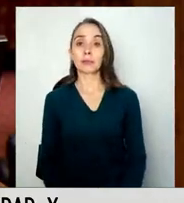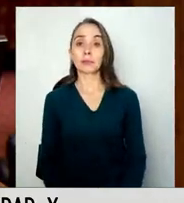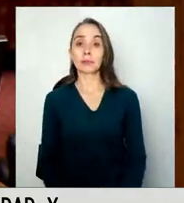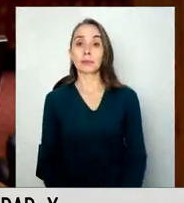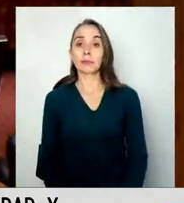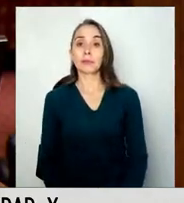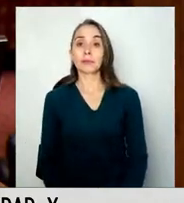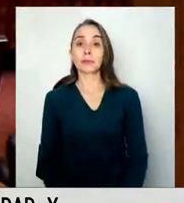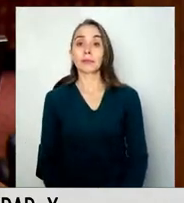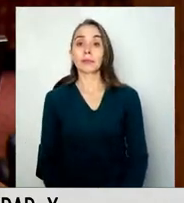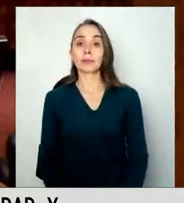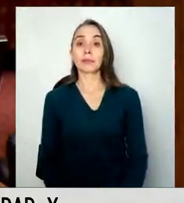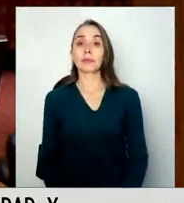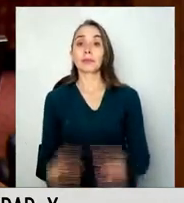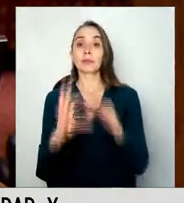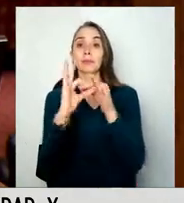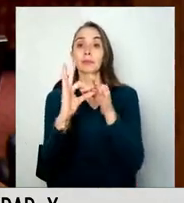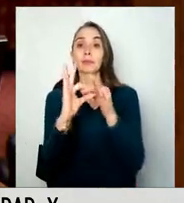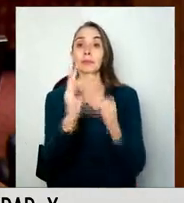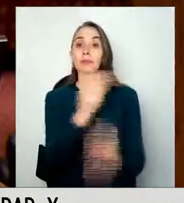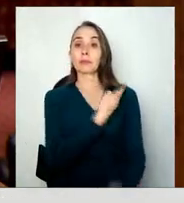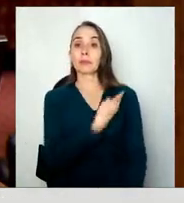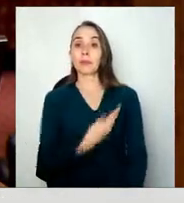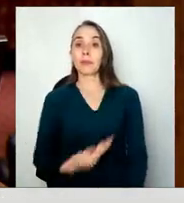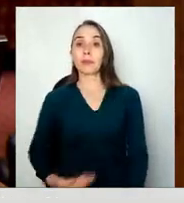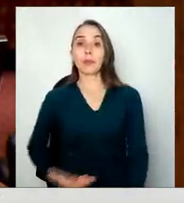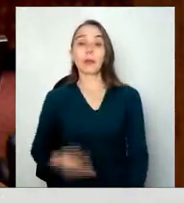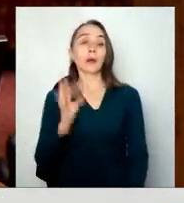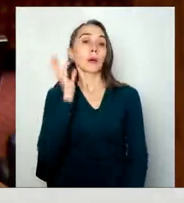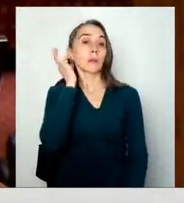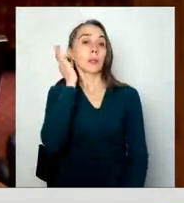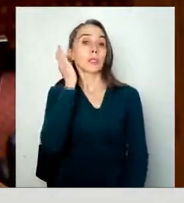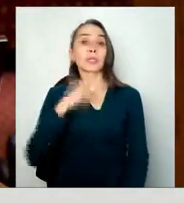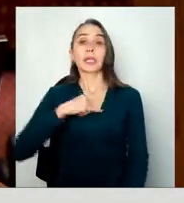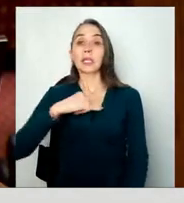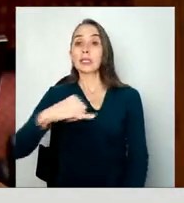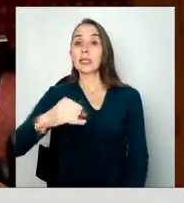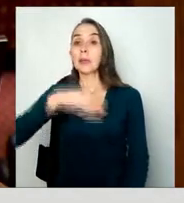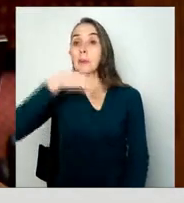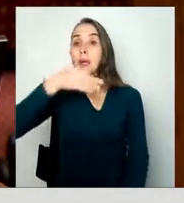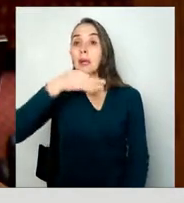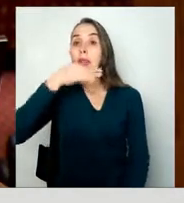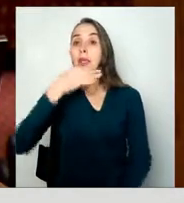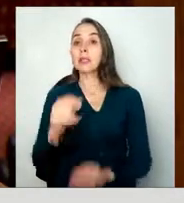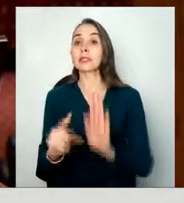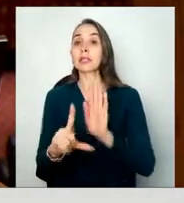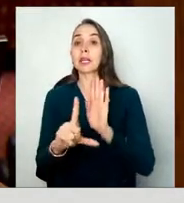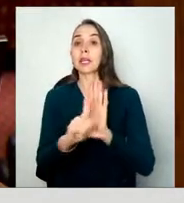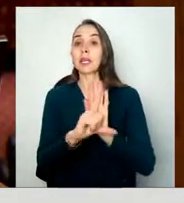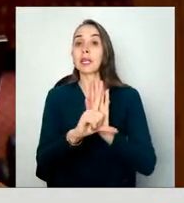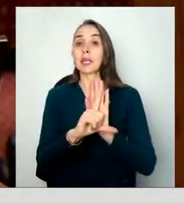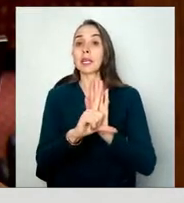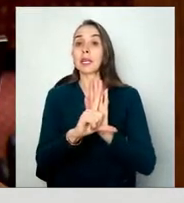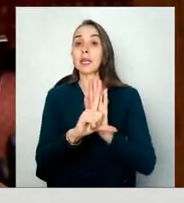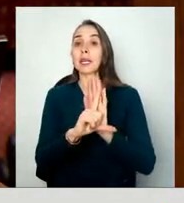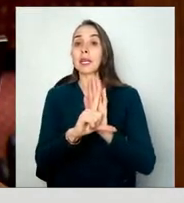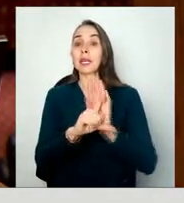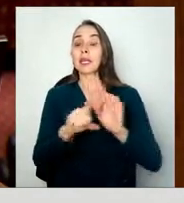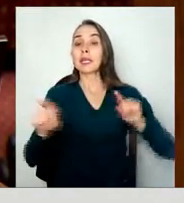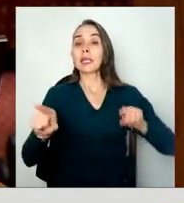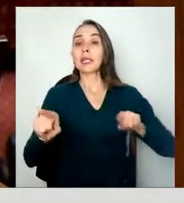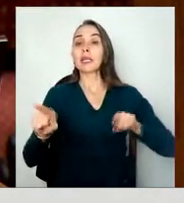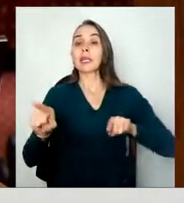Gracias presidenta siempre se ha dicho que la legislación va a la saga de los hechos sociales